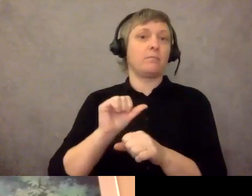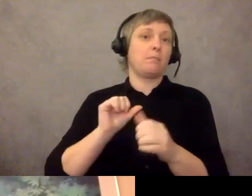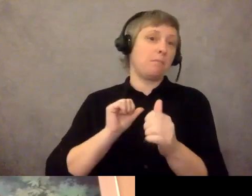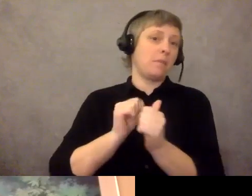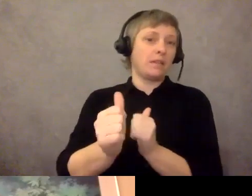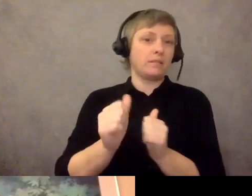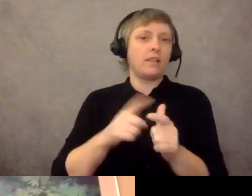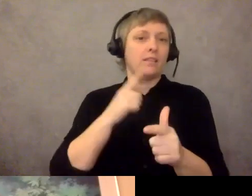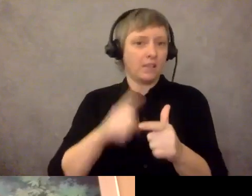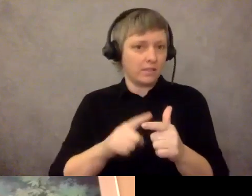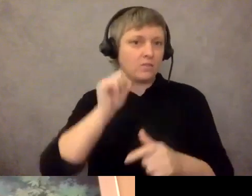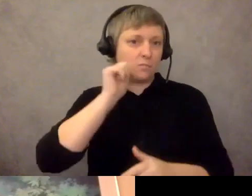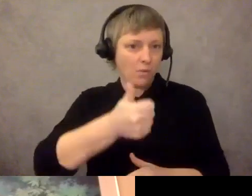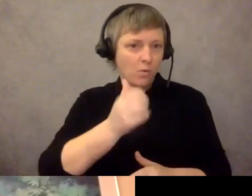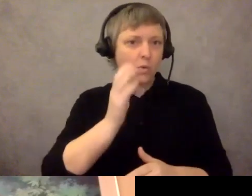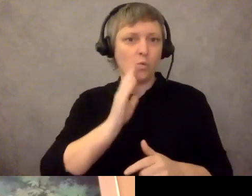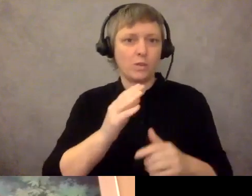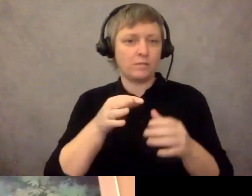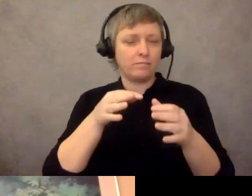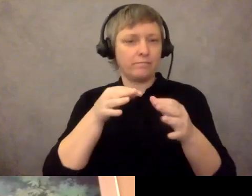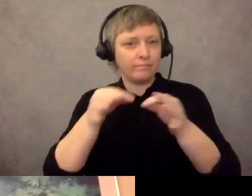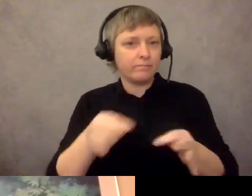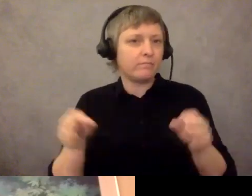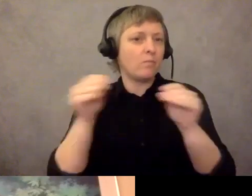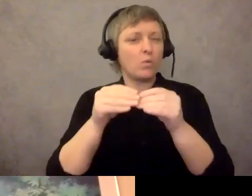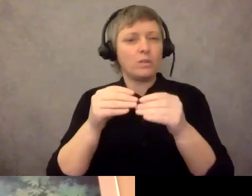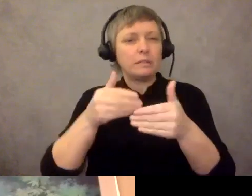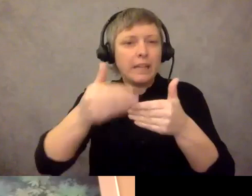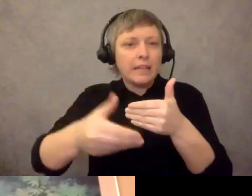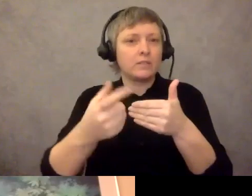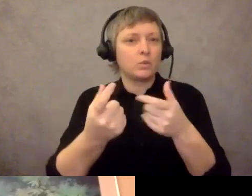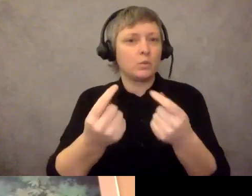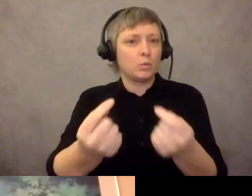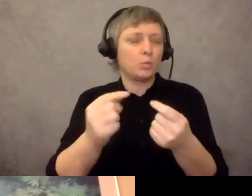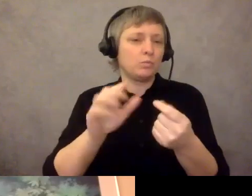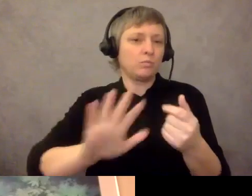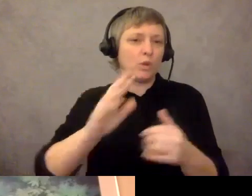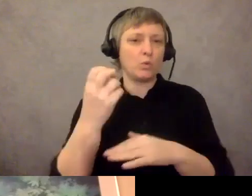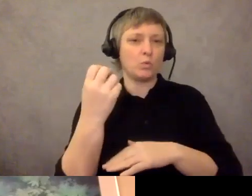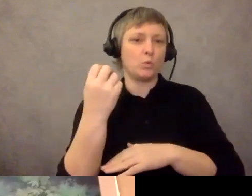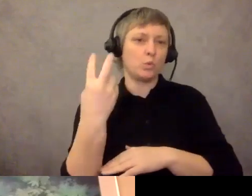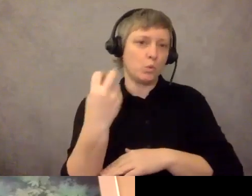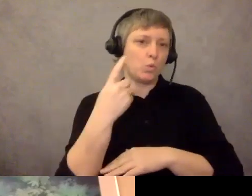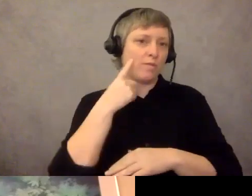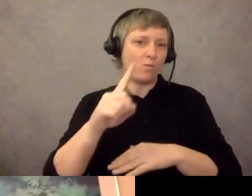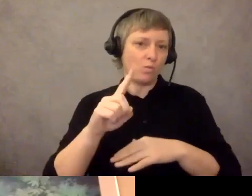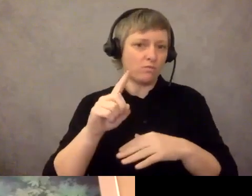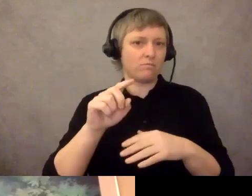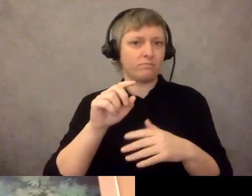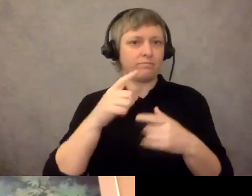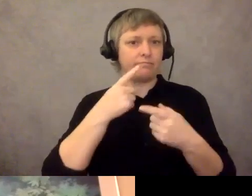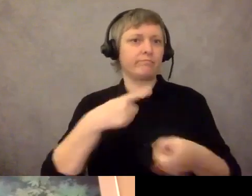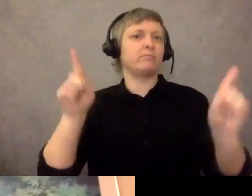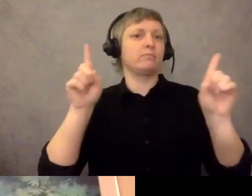sobre cuáles son los siguientes pasos alrededor de mediodía. Para aquellos que están preguntando, el